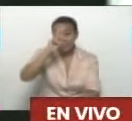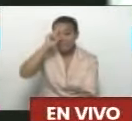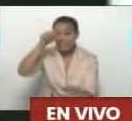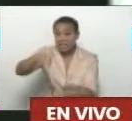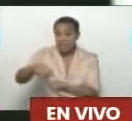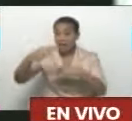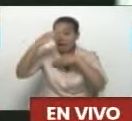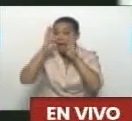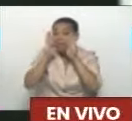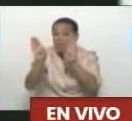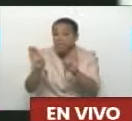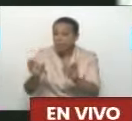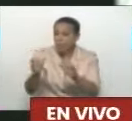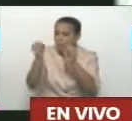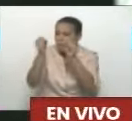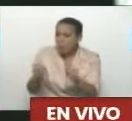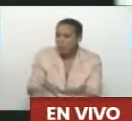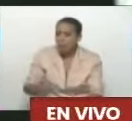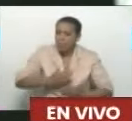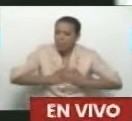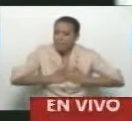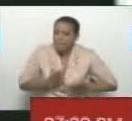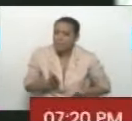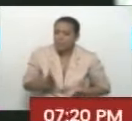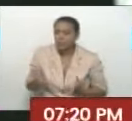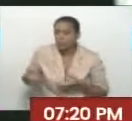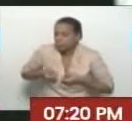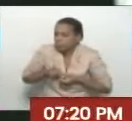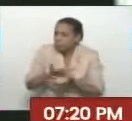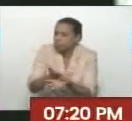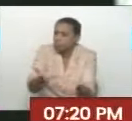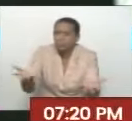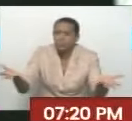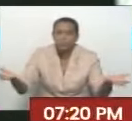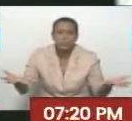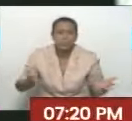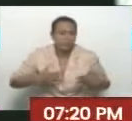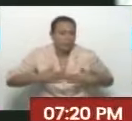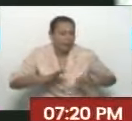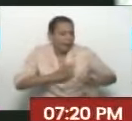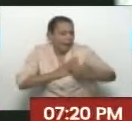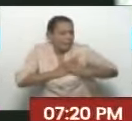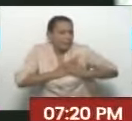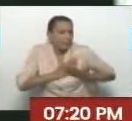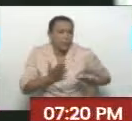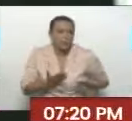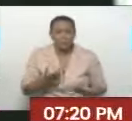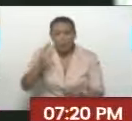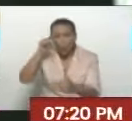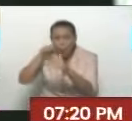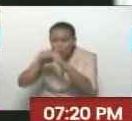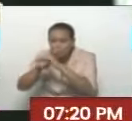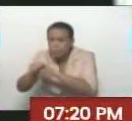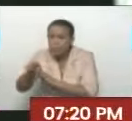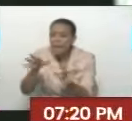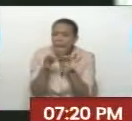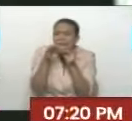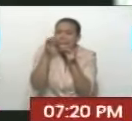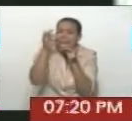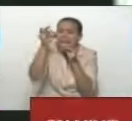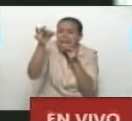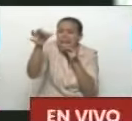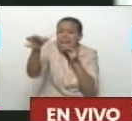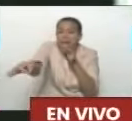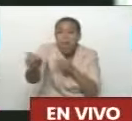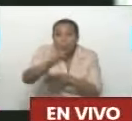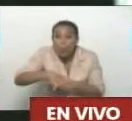directa de su mano firme, de ese amor, de ese cariño que usted nos demuestra todos los días, poder llegar al punto más extremo de nuestra